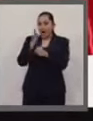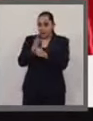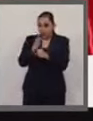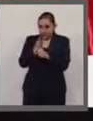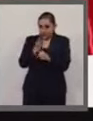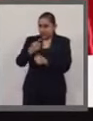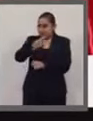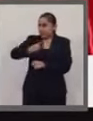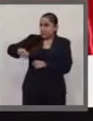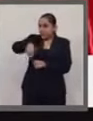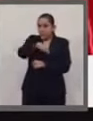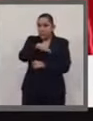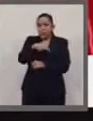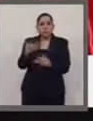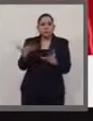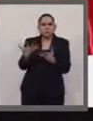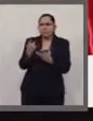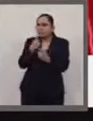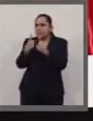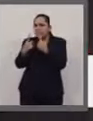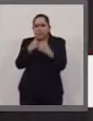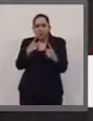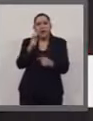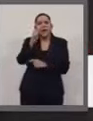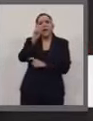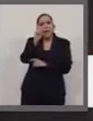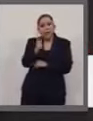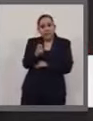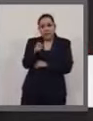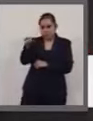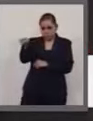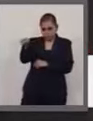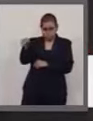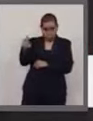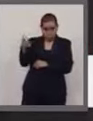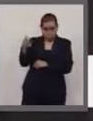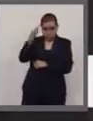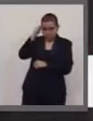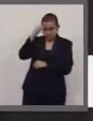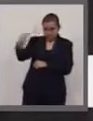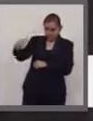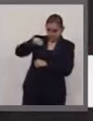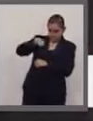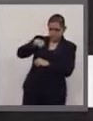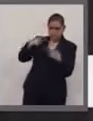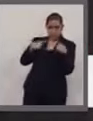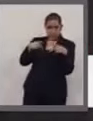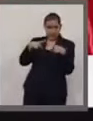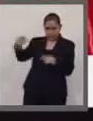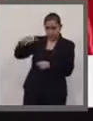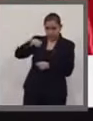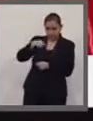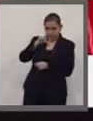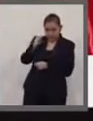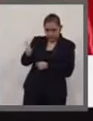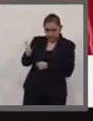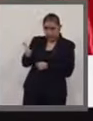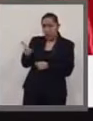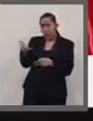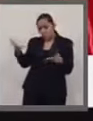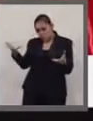ver, no cabe en usted, no se siente aludido, situación que yo